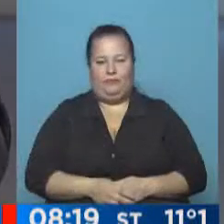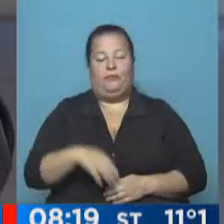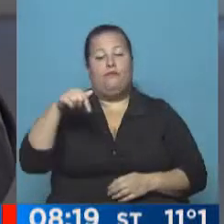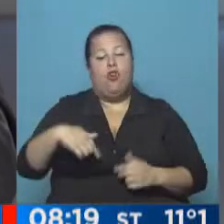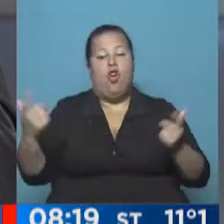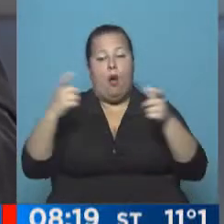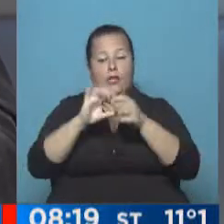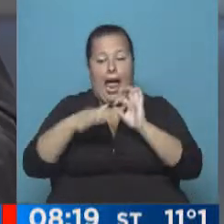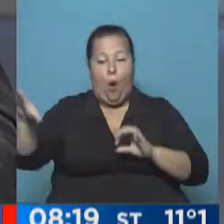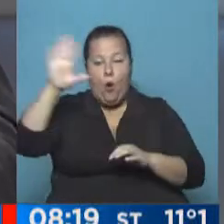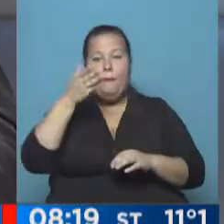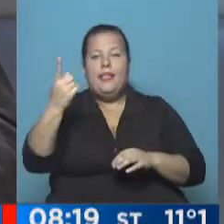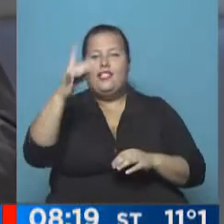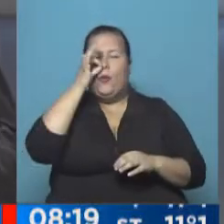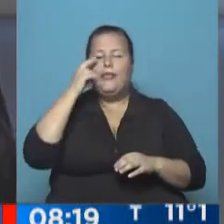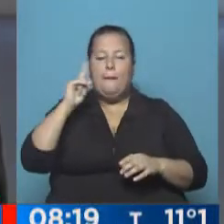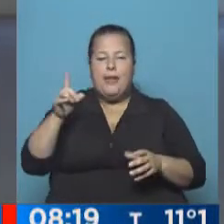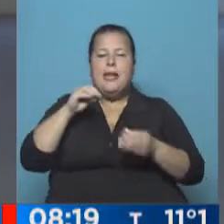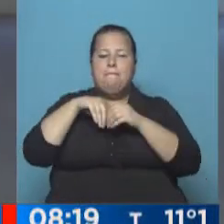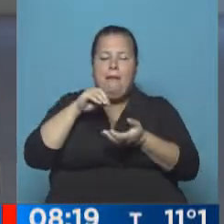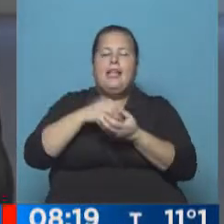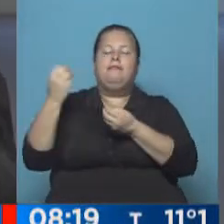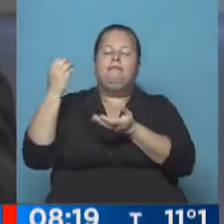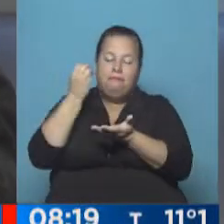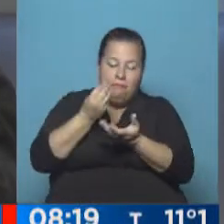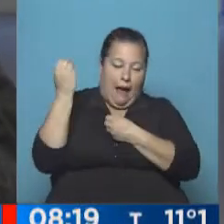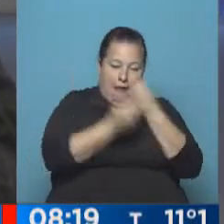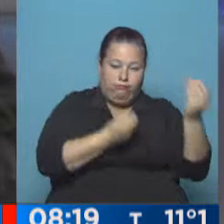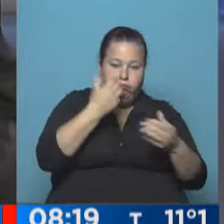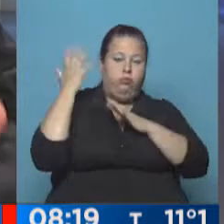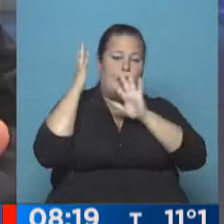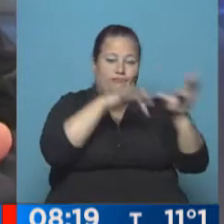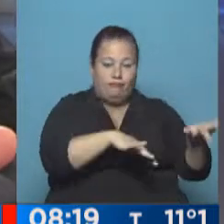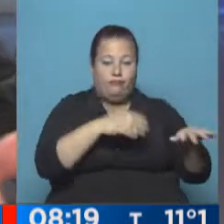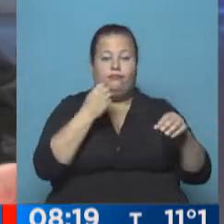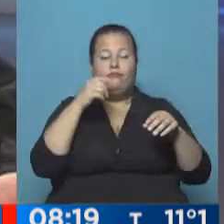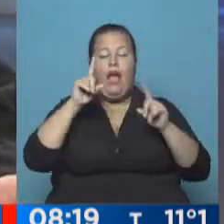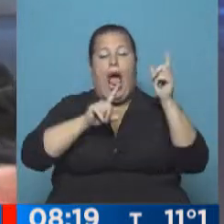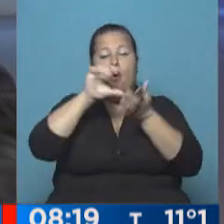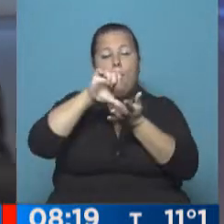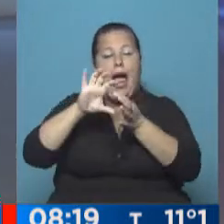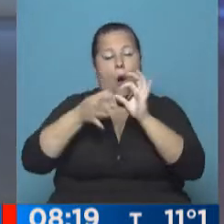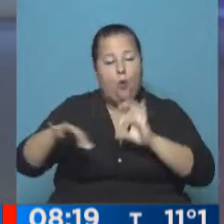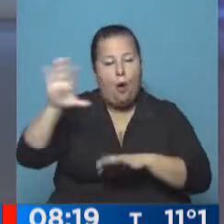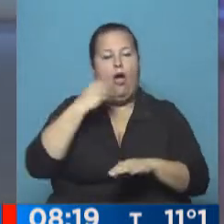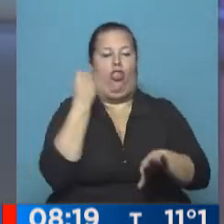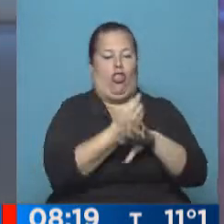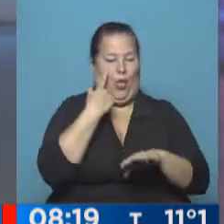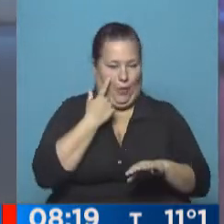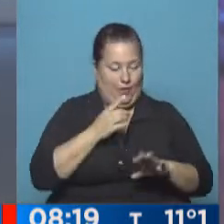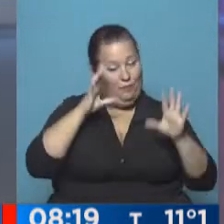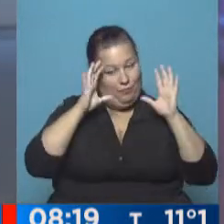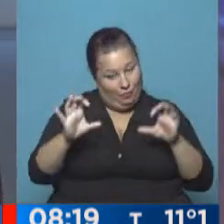Hoy la Comisión Europea va a pedir 120.000 lugares más para inmigrantes que puedan ingresar, que puedan encontrar en alguno de los países de Europa el lugar donde vivir.